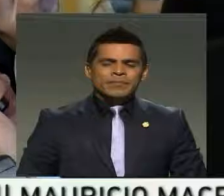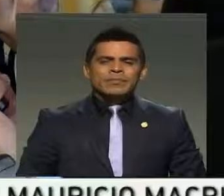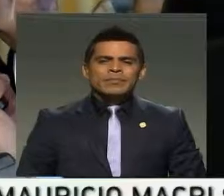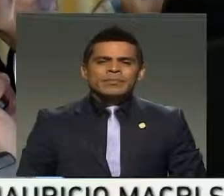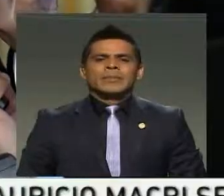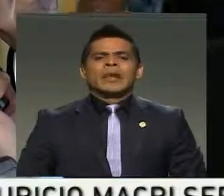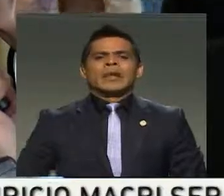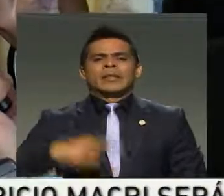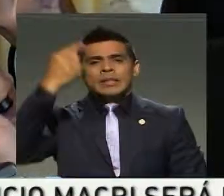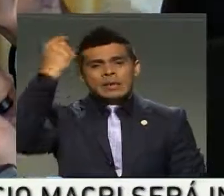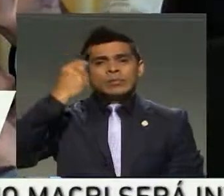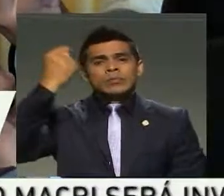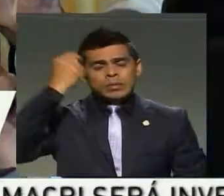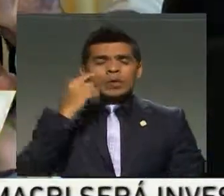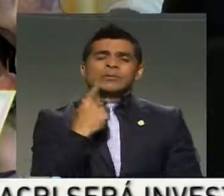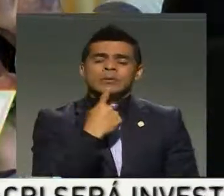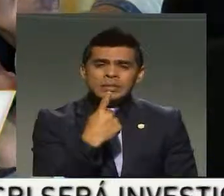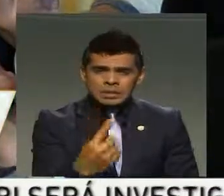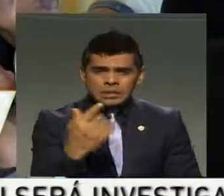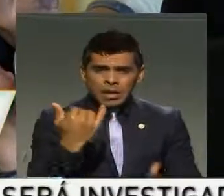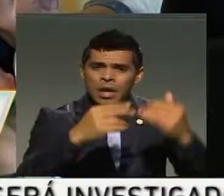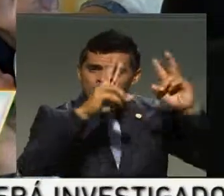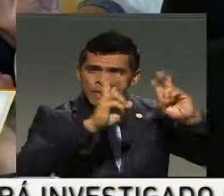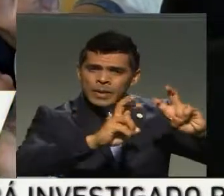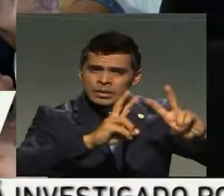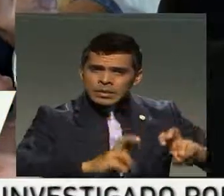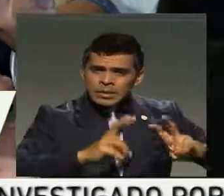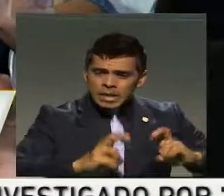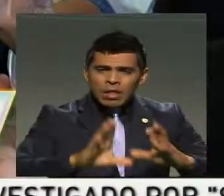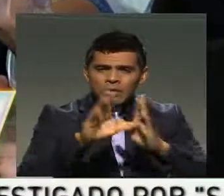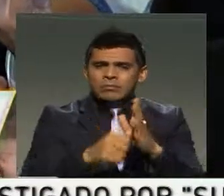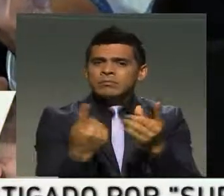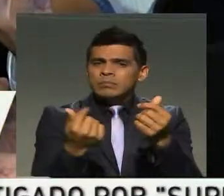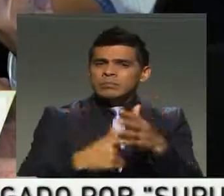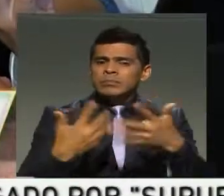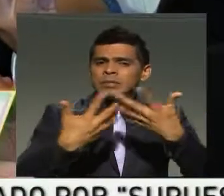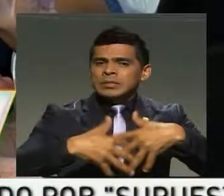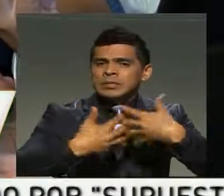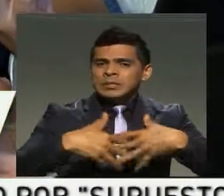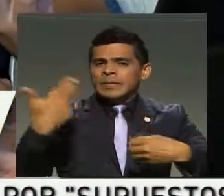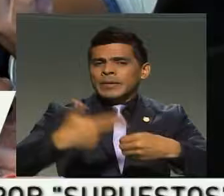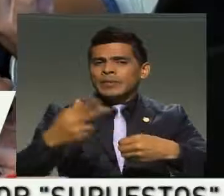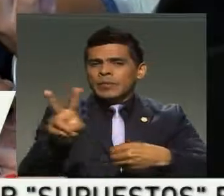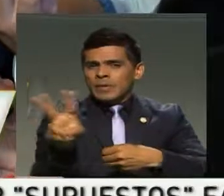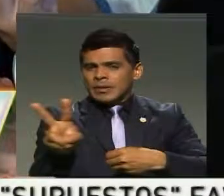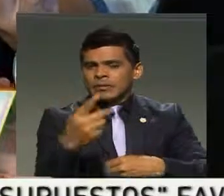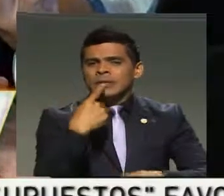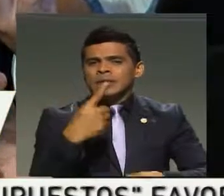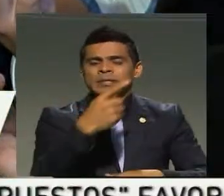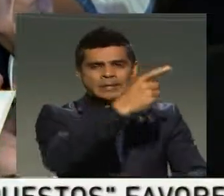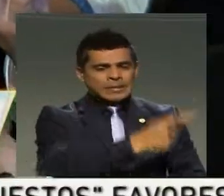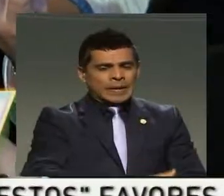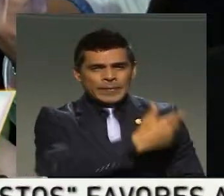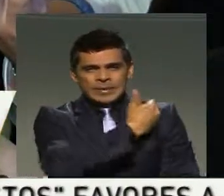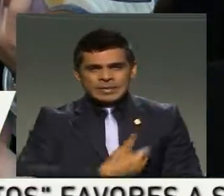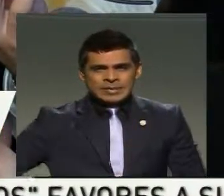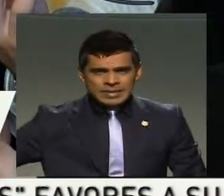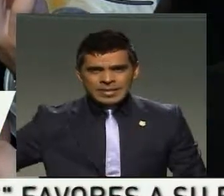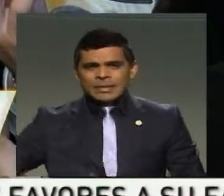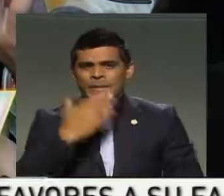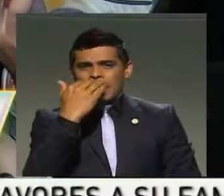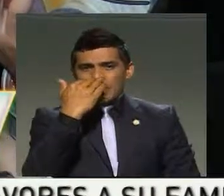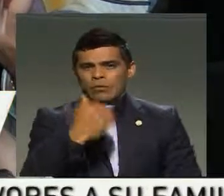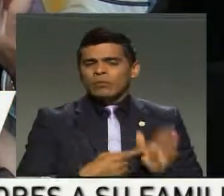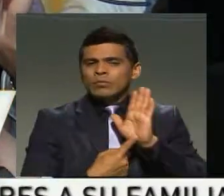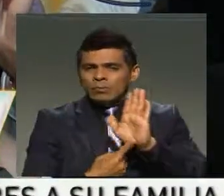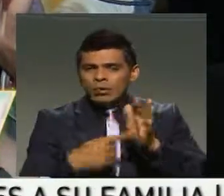El parlamentario aseguró que han investigado posibles casos de corrupción de Petróleos de Venezuela. Cuestionó que el mandatario venezolano presente la memoria y